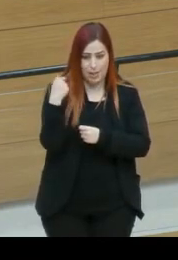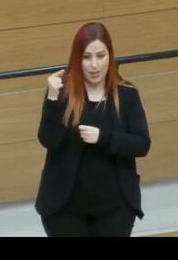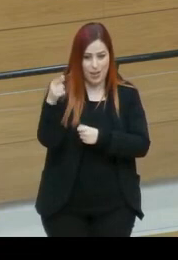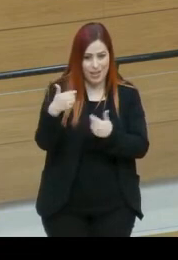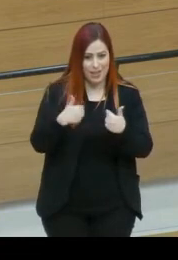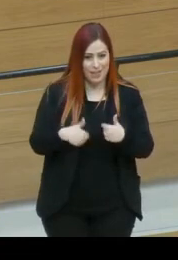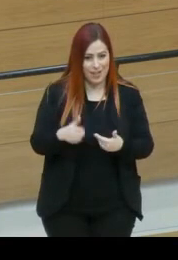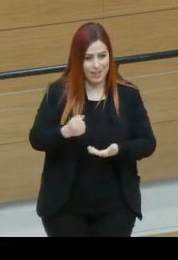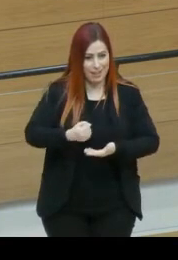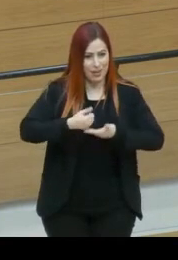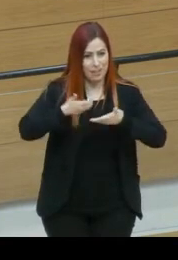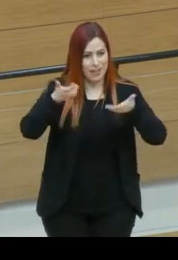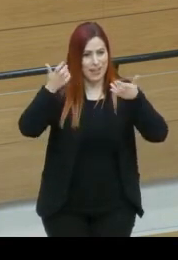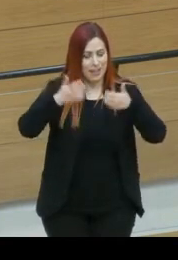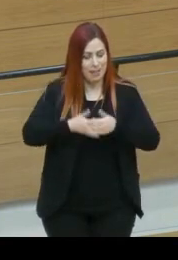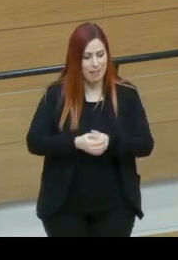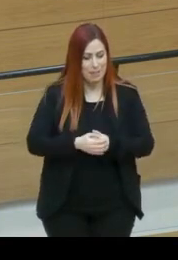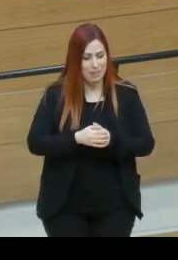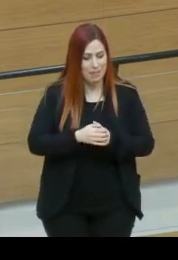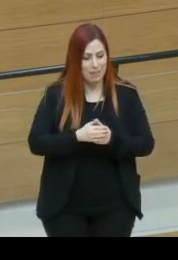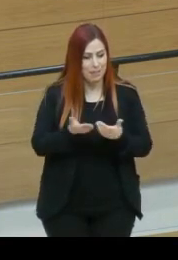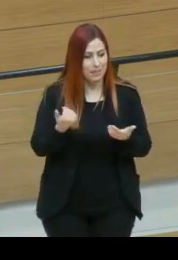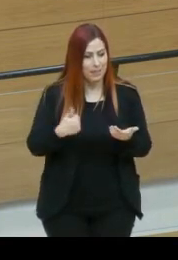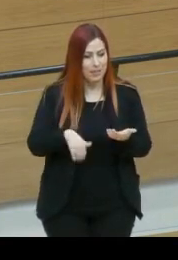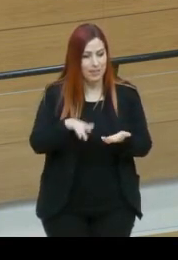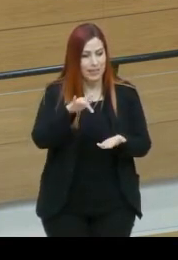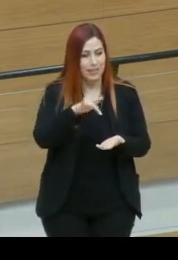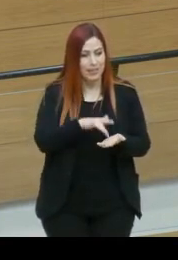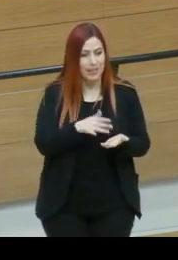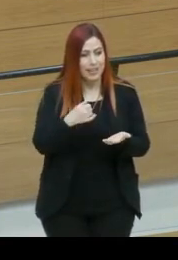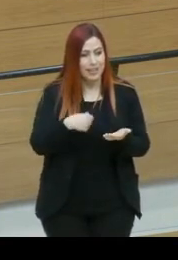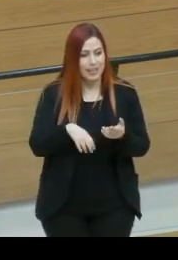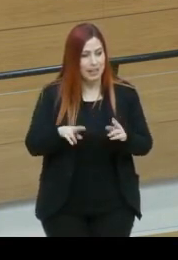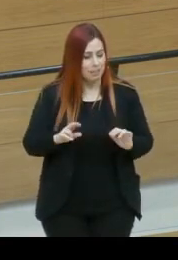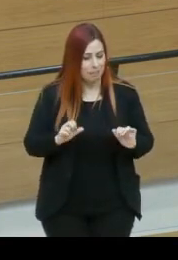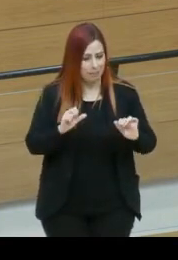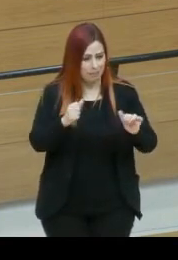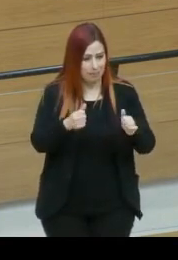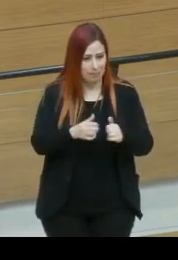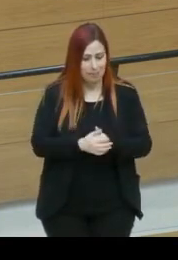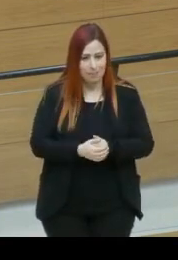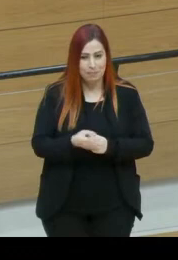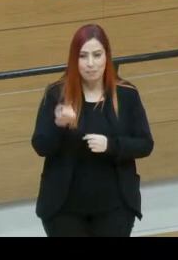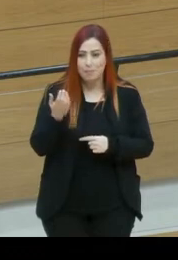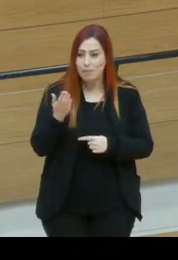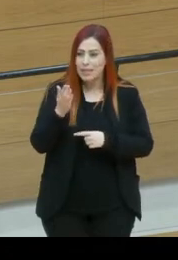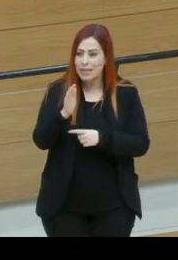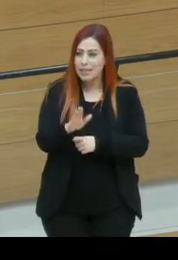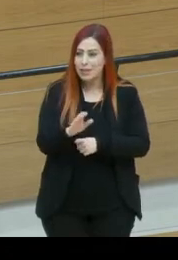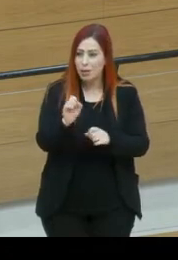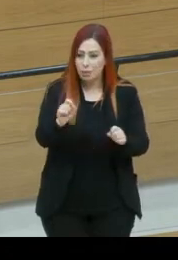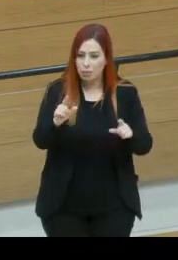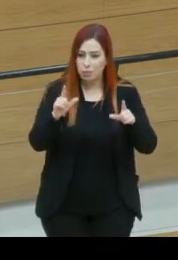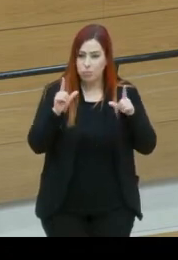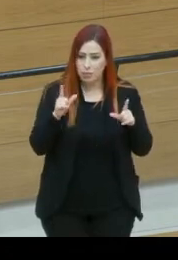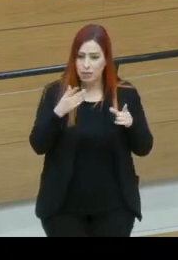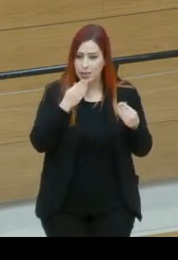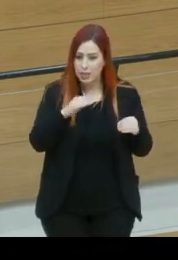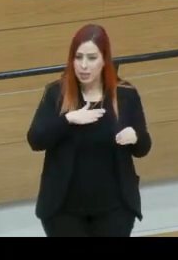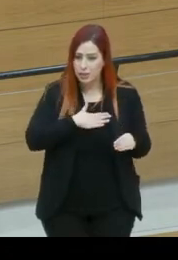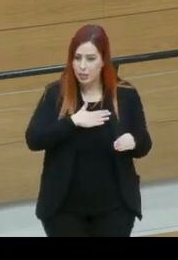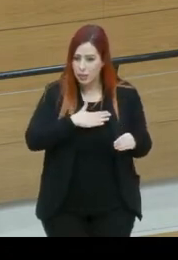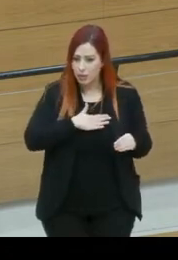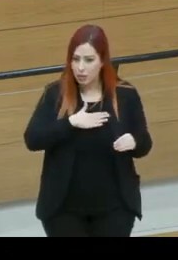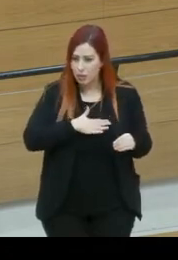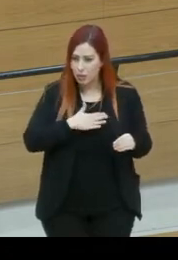la Copa. Entonces, una vez hechas las introducciones, os voy a presentar a los protagonistas de mi historia,